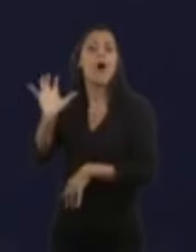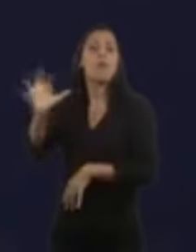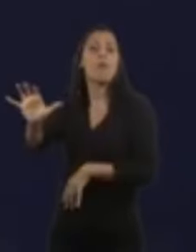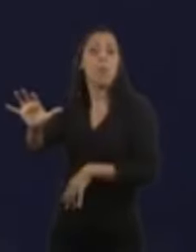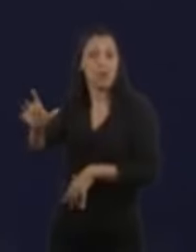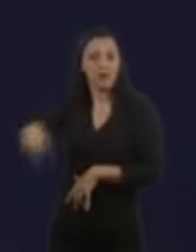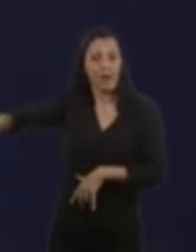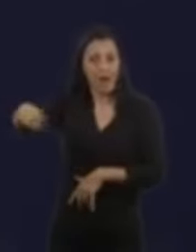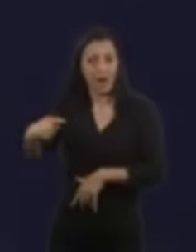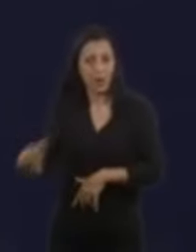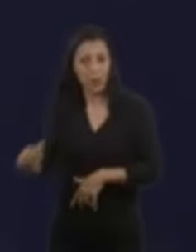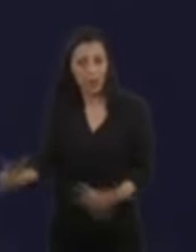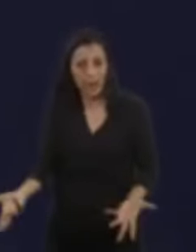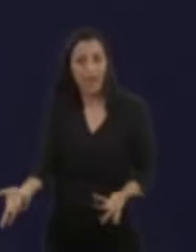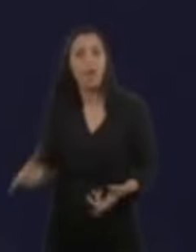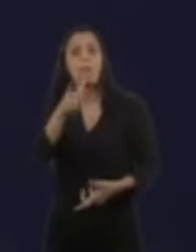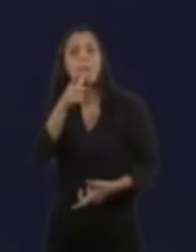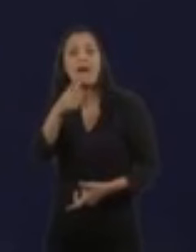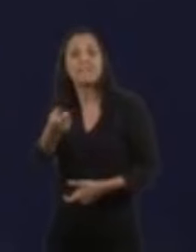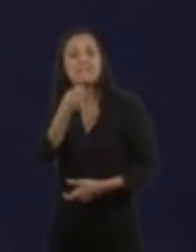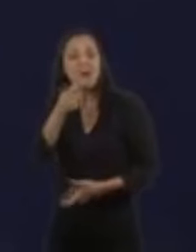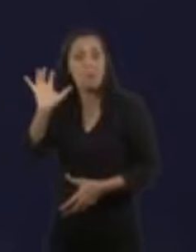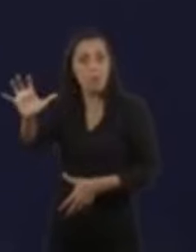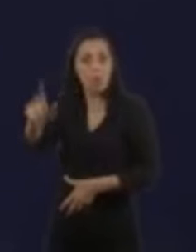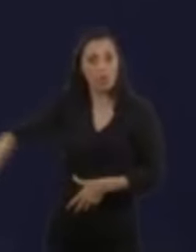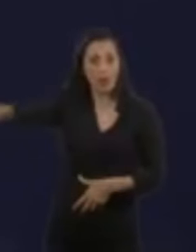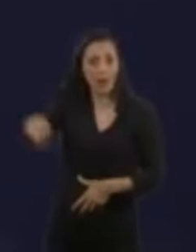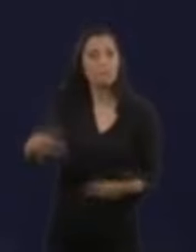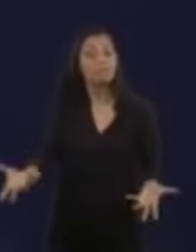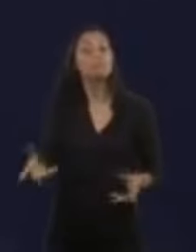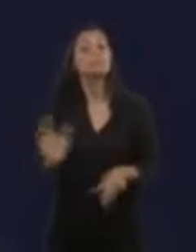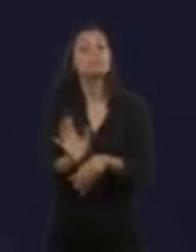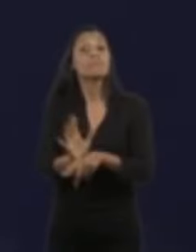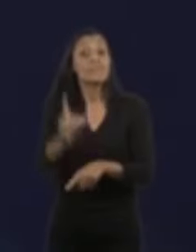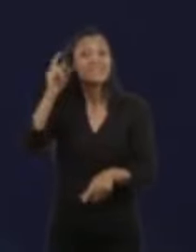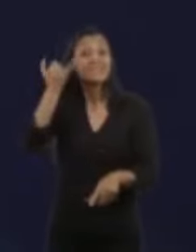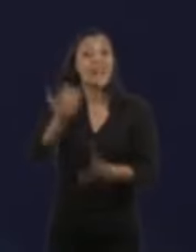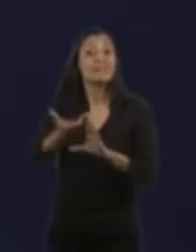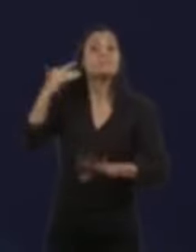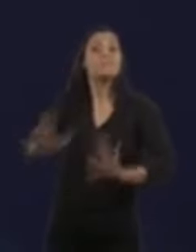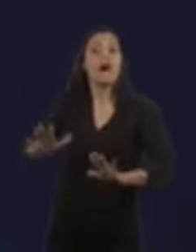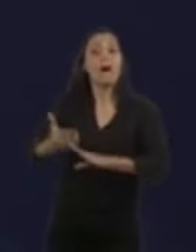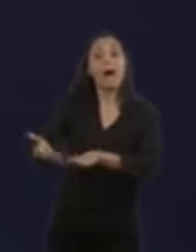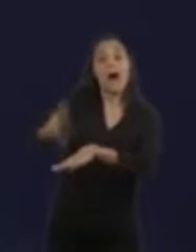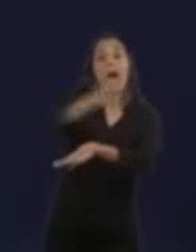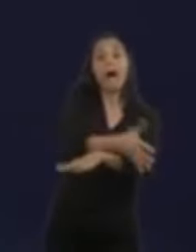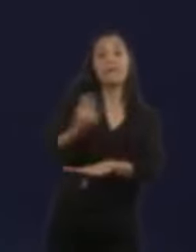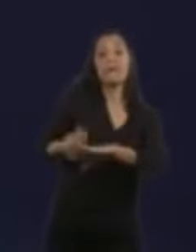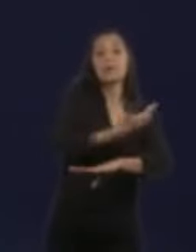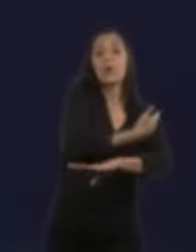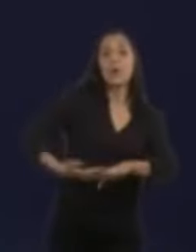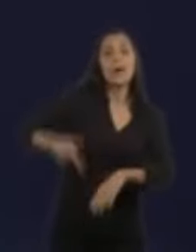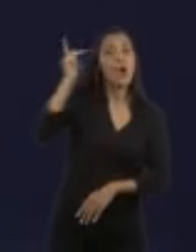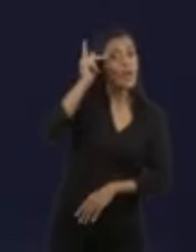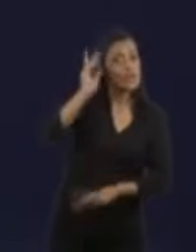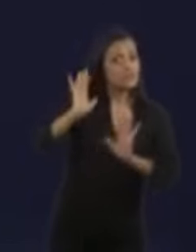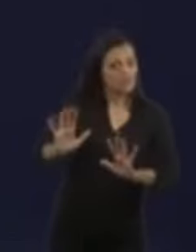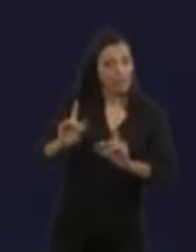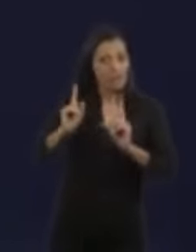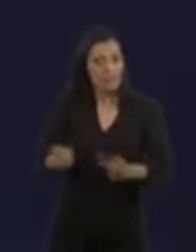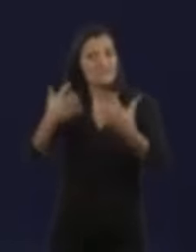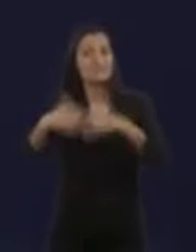destruyeron el sistema al comienzo sino habiendo pasado Algunos años de haber iniciado el kirner At Así que eh No sé